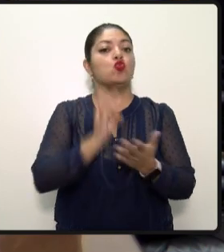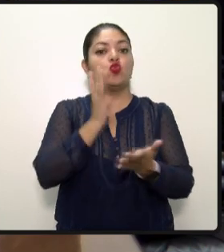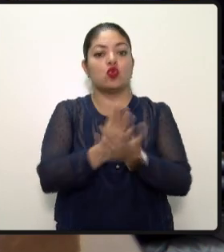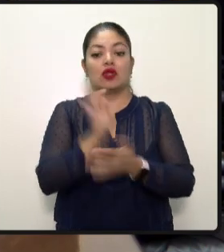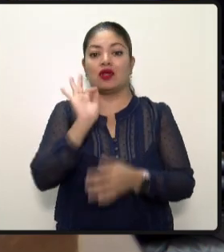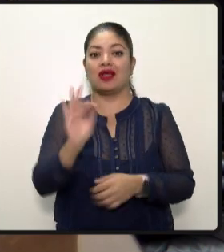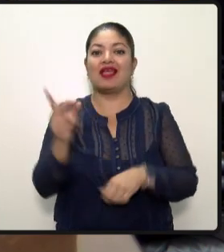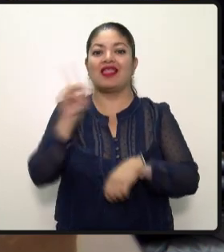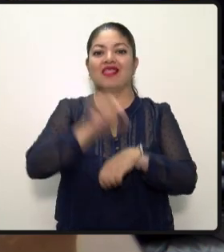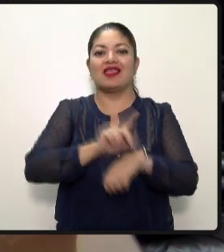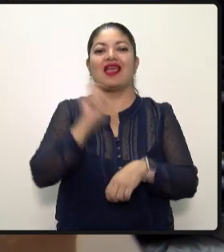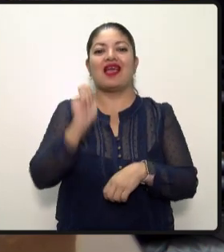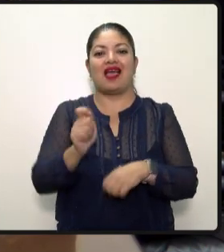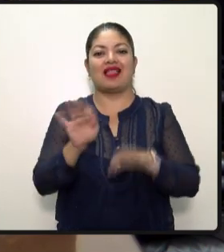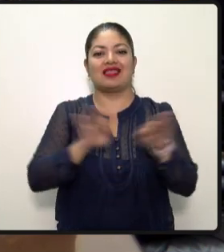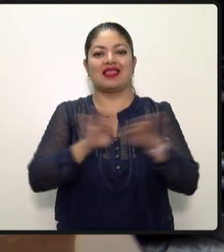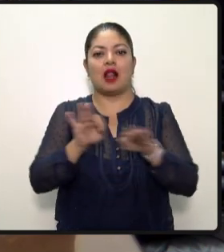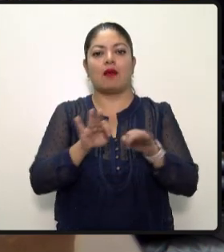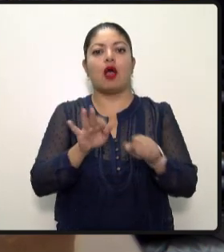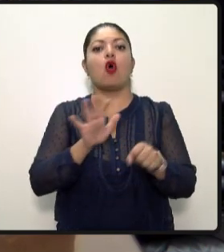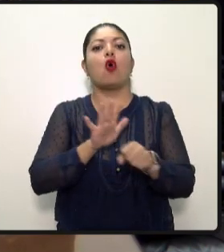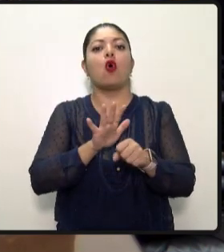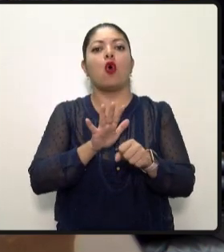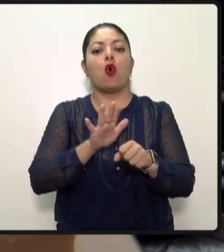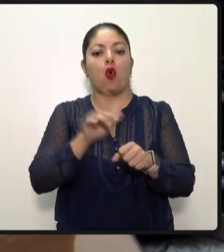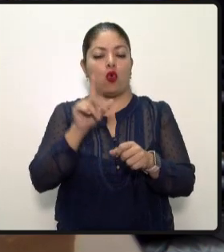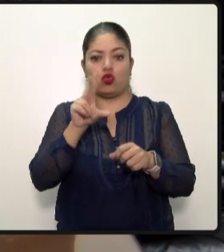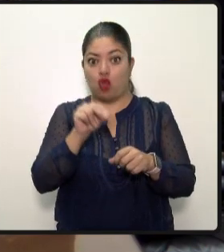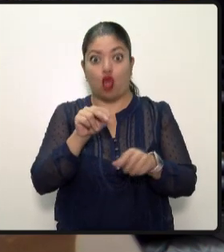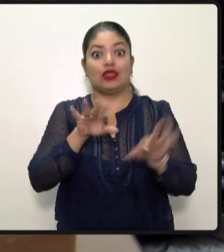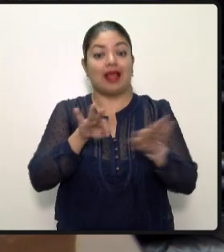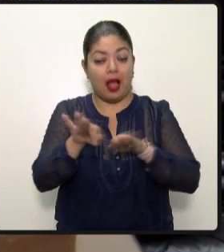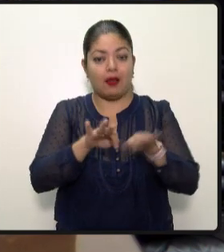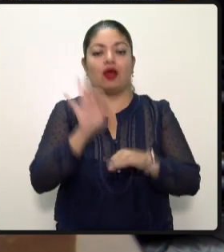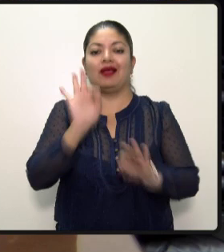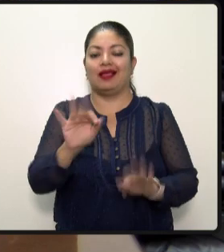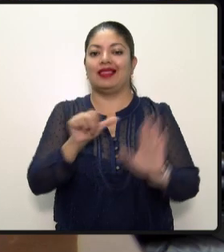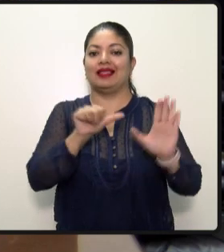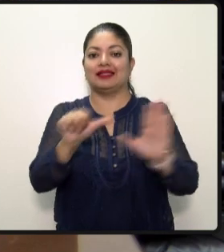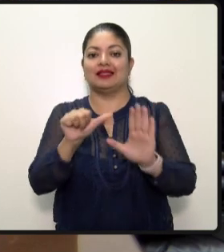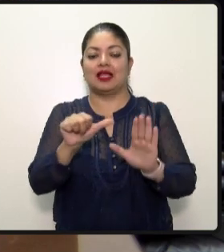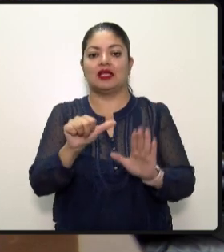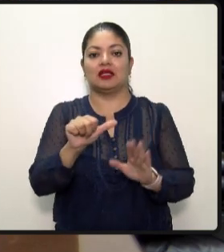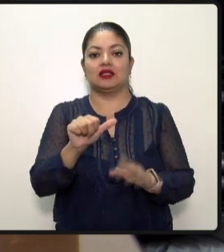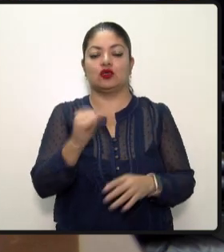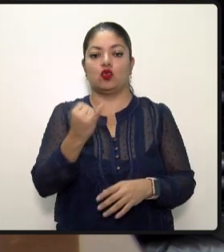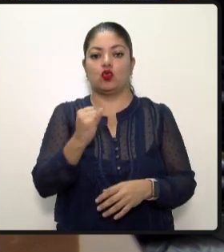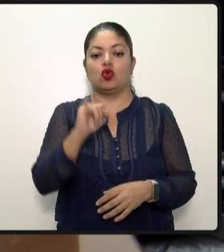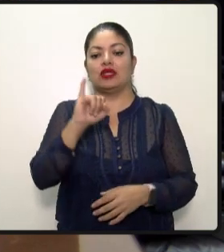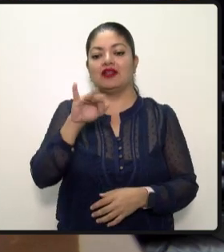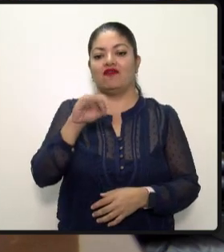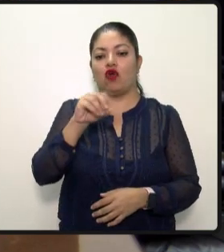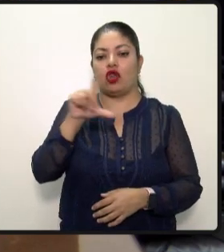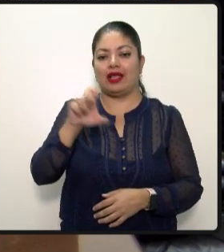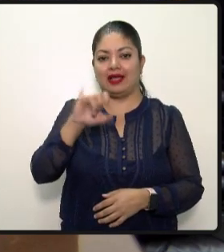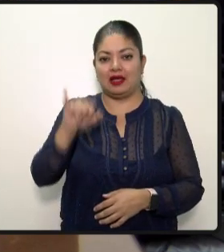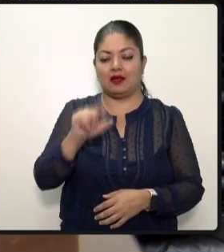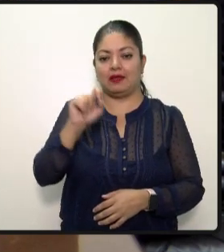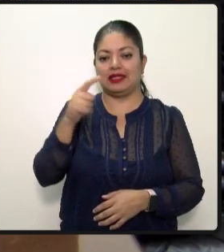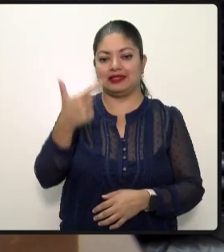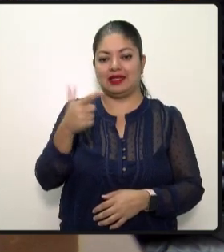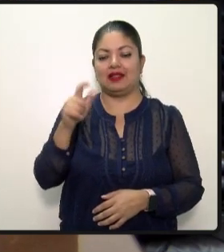día inhábil declarado será el viernes 16 de junio, el Infoleg 2720 de la